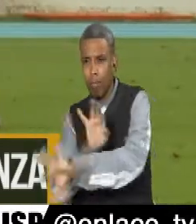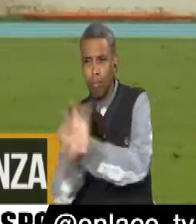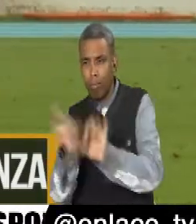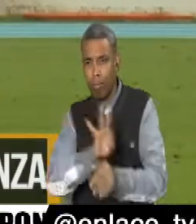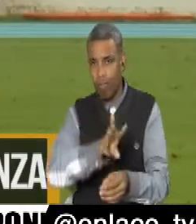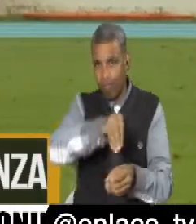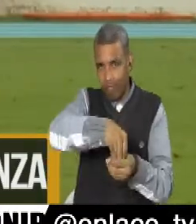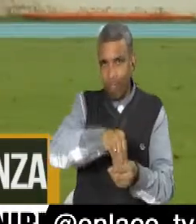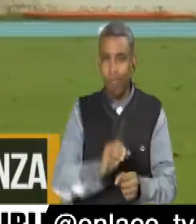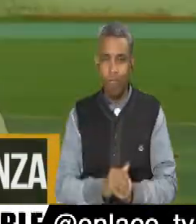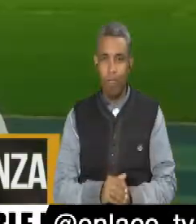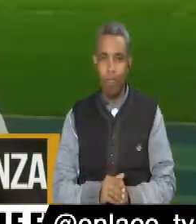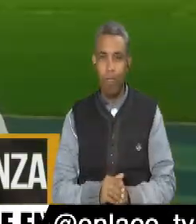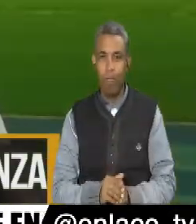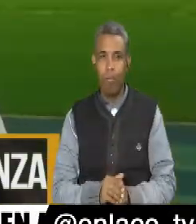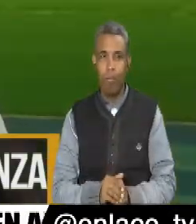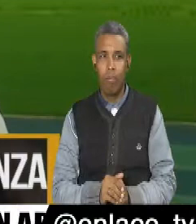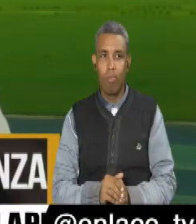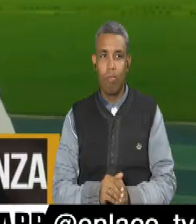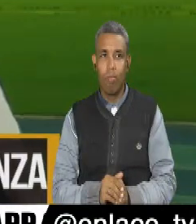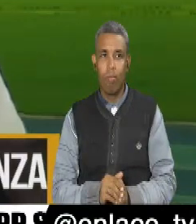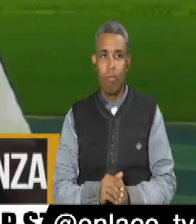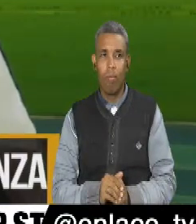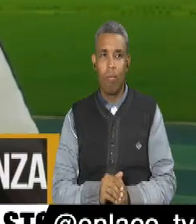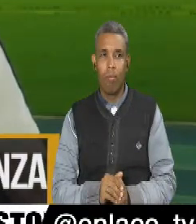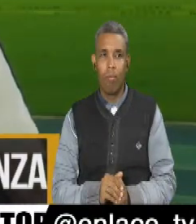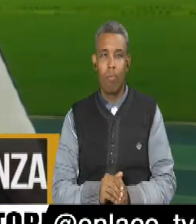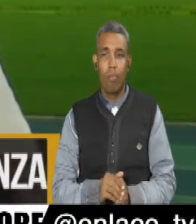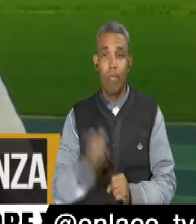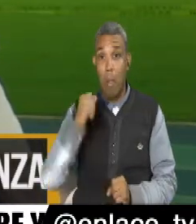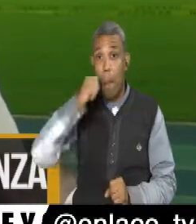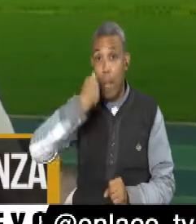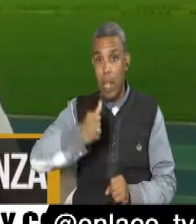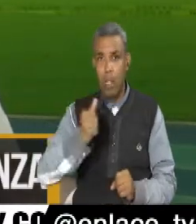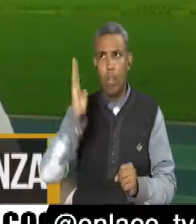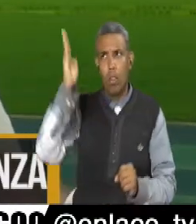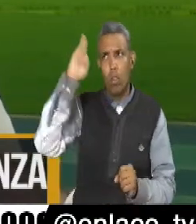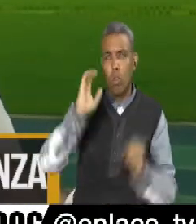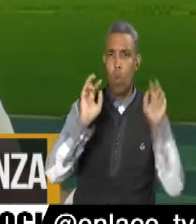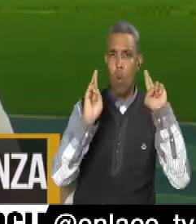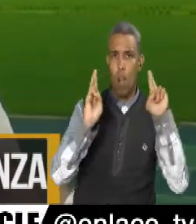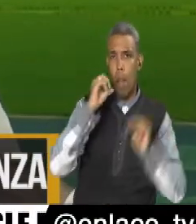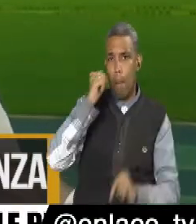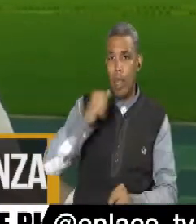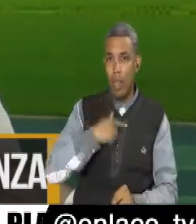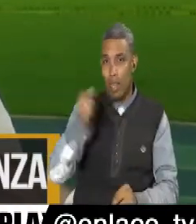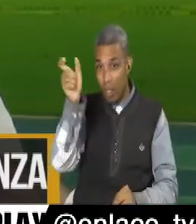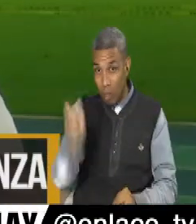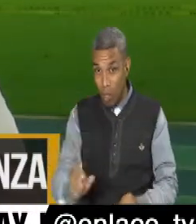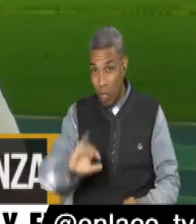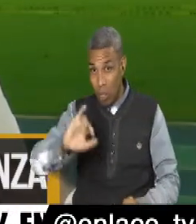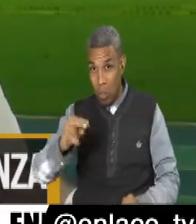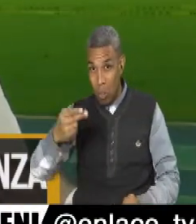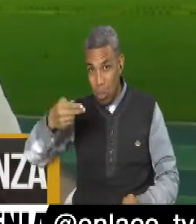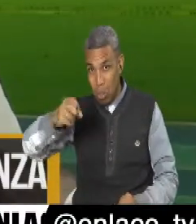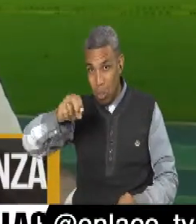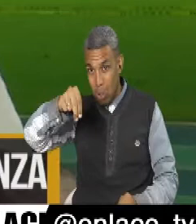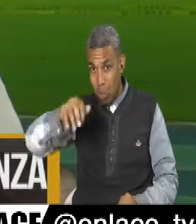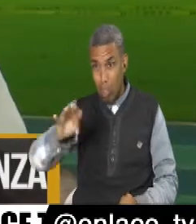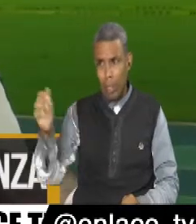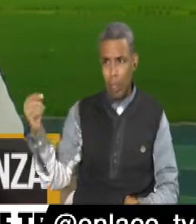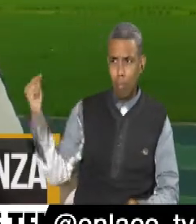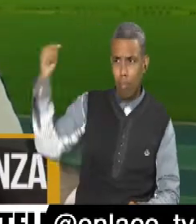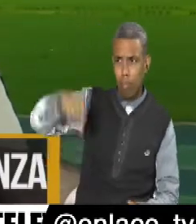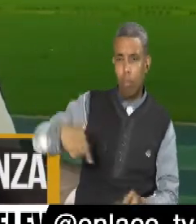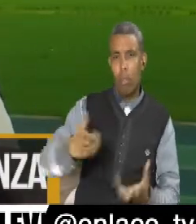de fútbol de este año. Confianza en Dios, ya mañana llega, ¿no? Confianza en Dios, mañana puede llegar y tendríamos un jugador como los